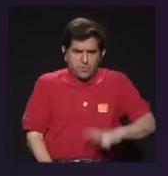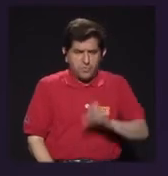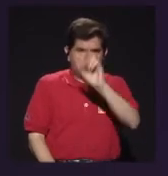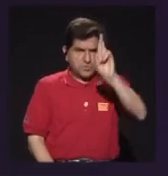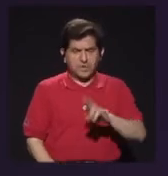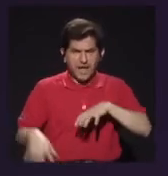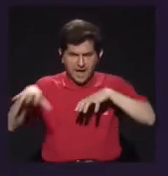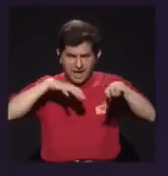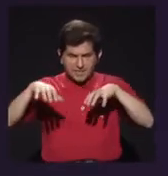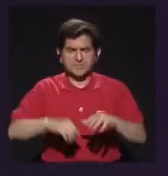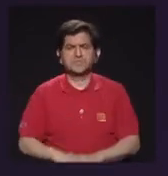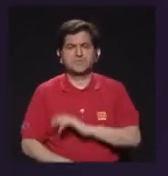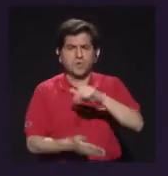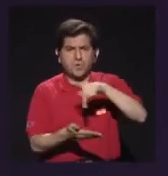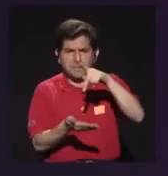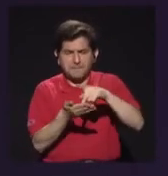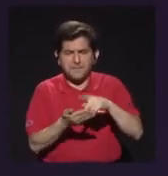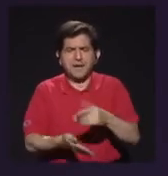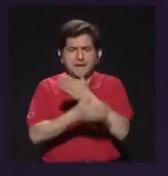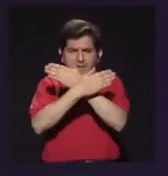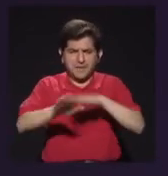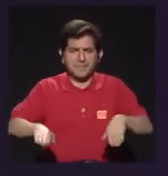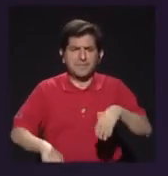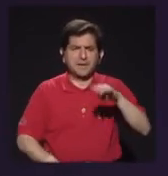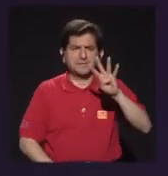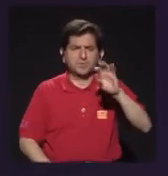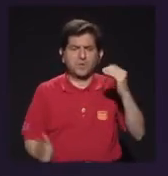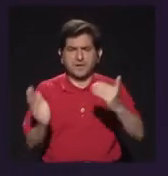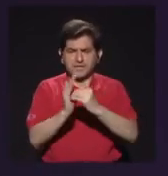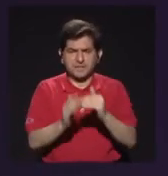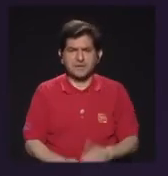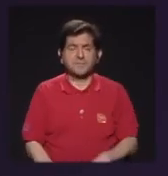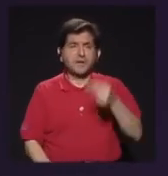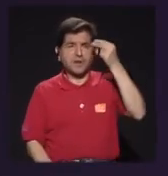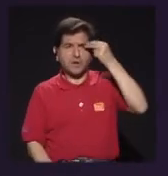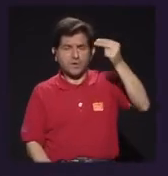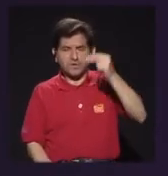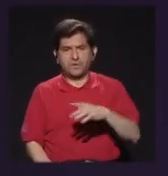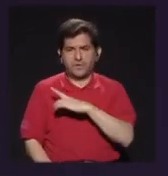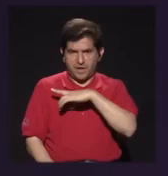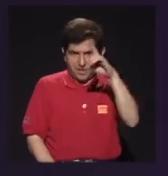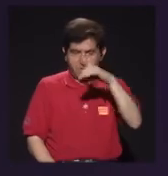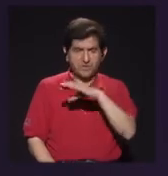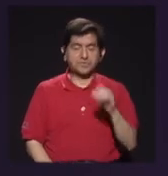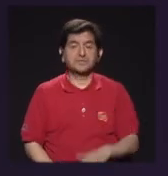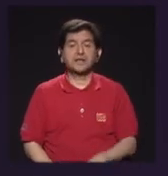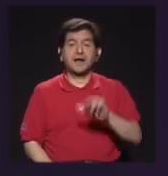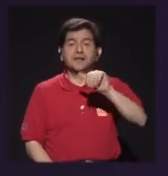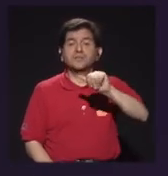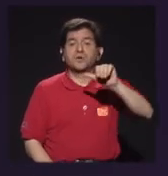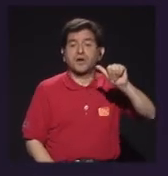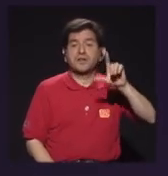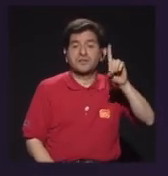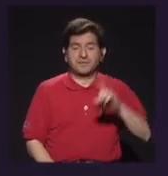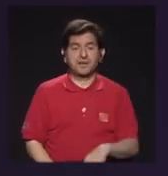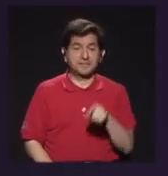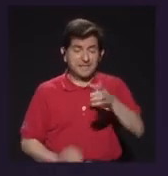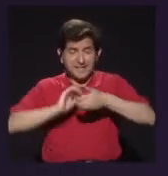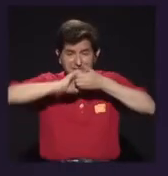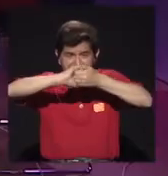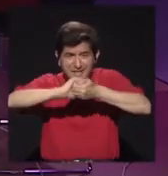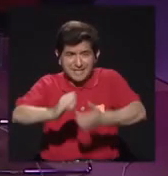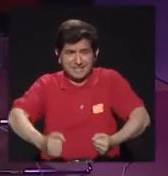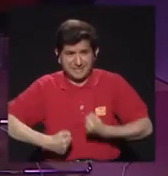hacen un acto en el parque de la paz con unas 40.000 personas para homenajear a dios y a don antonio álvarez desanti esta es una alianza que se viene